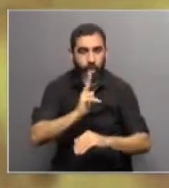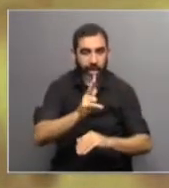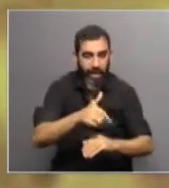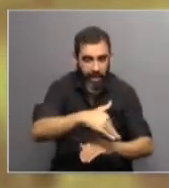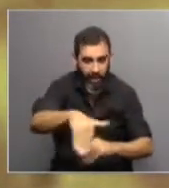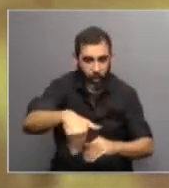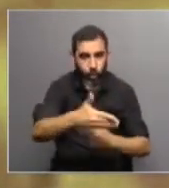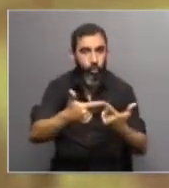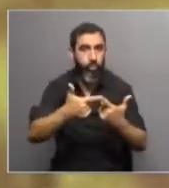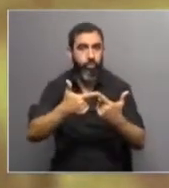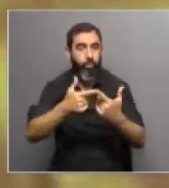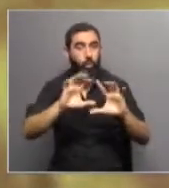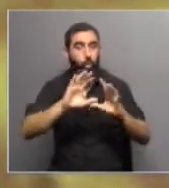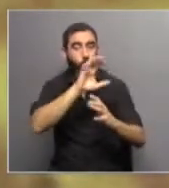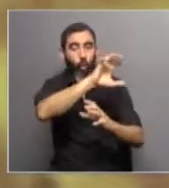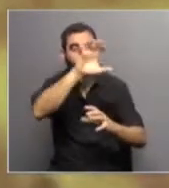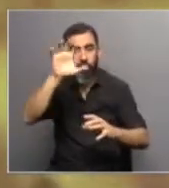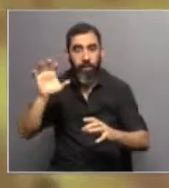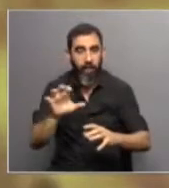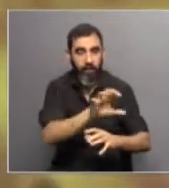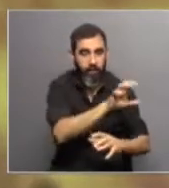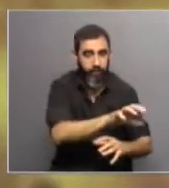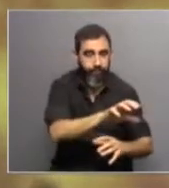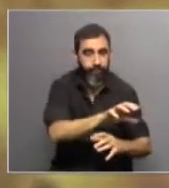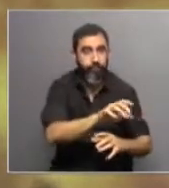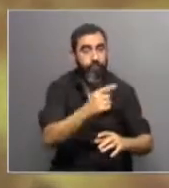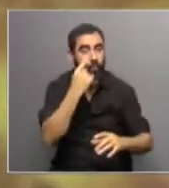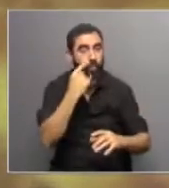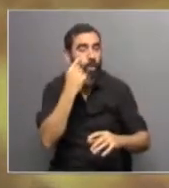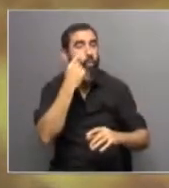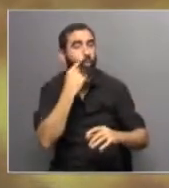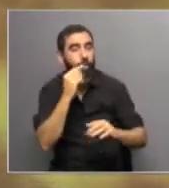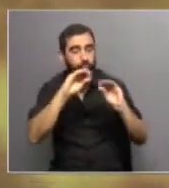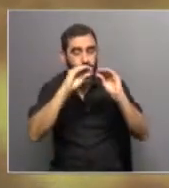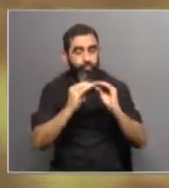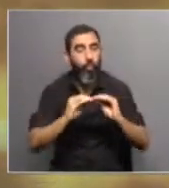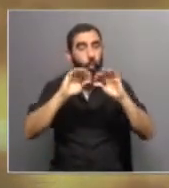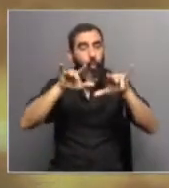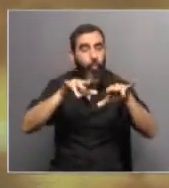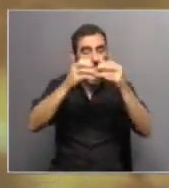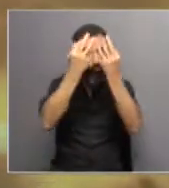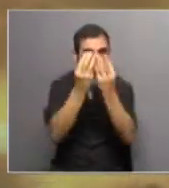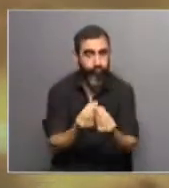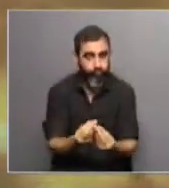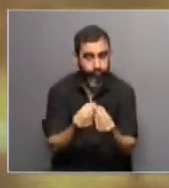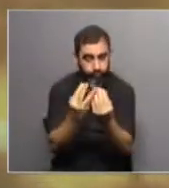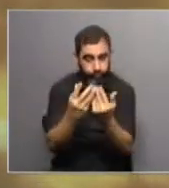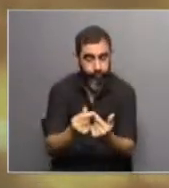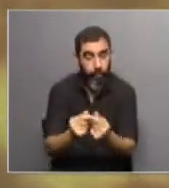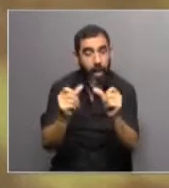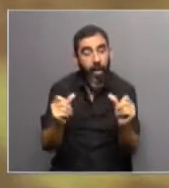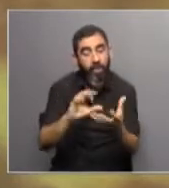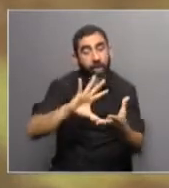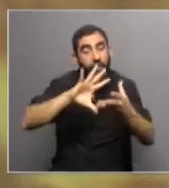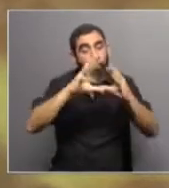y de los continentes, ¿sí? Y los resuelven numéricamente en una supercomputadora. Entonces, uno lo que puede hacer es, toma ese